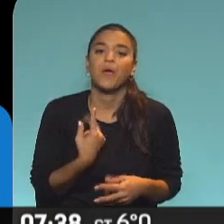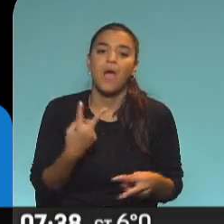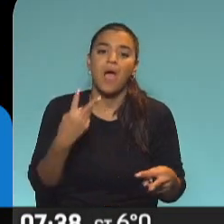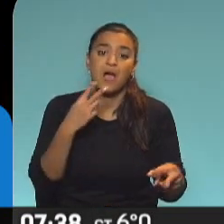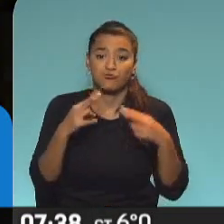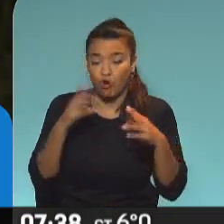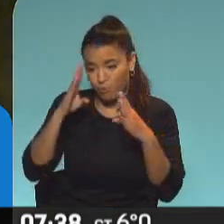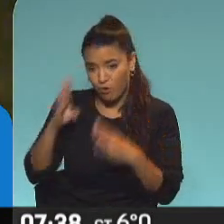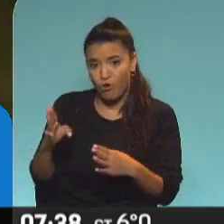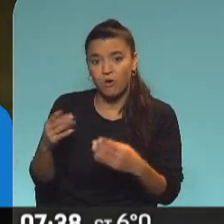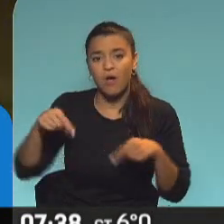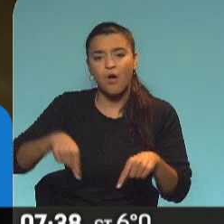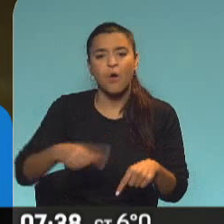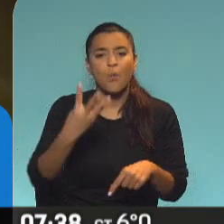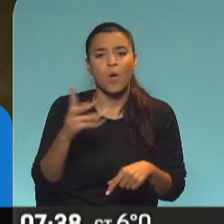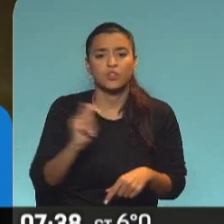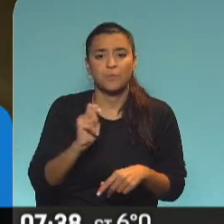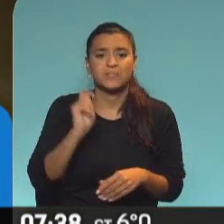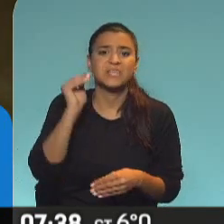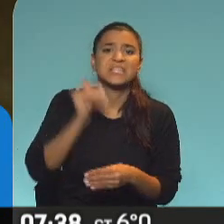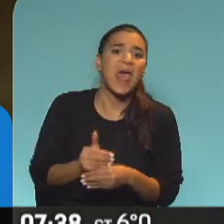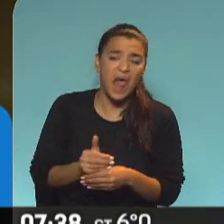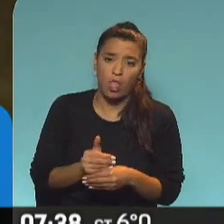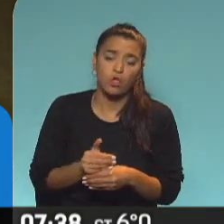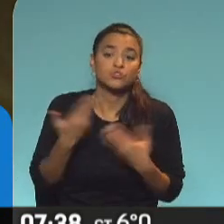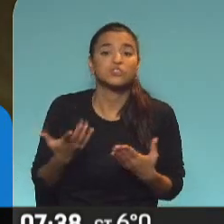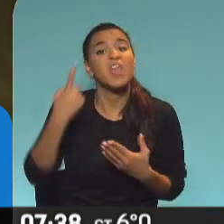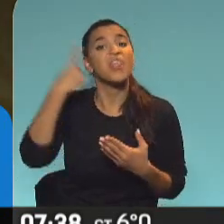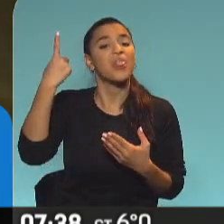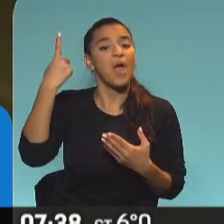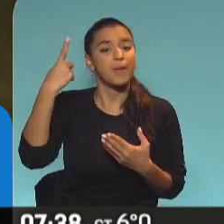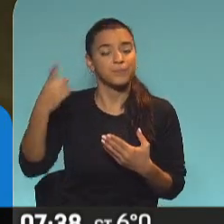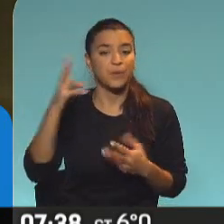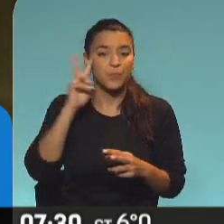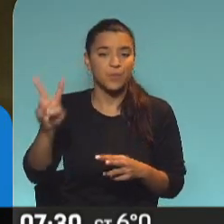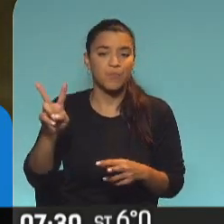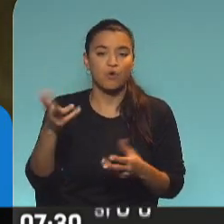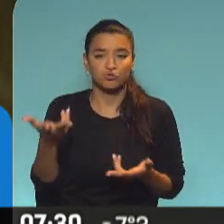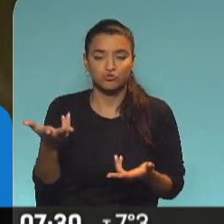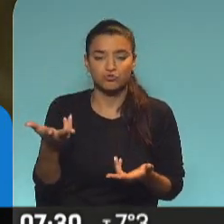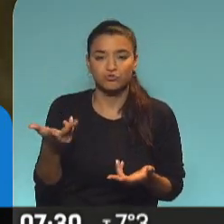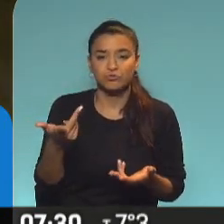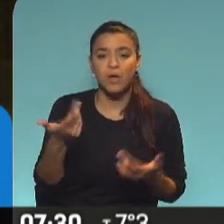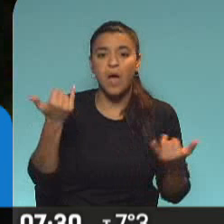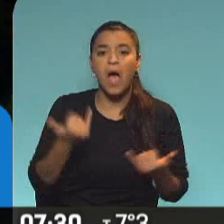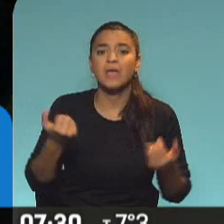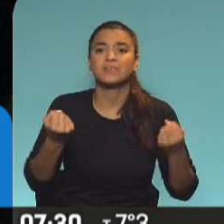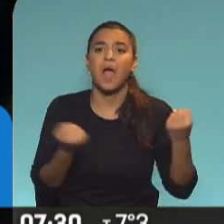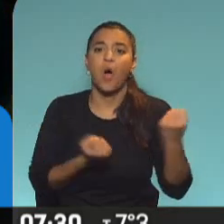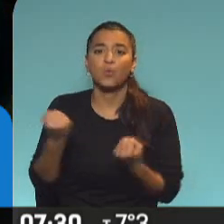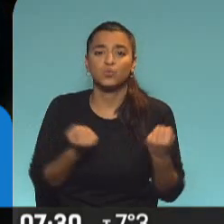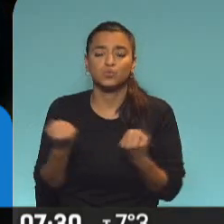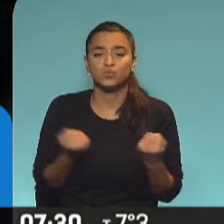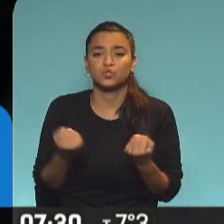gastronómico y estamos hace 4 meses cerrados. Bueno, surge la idea, que lo vimos en una nota, que habían abierto un autocine